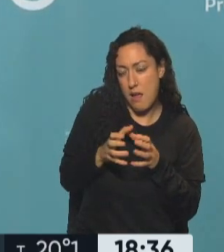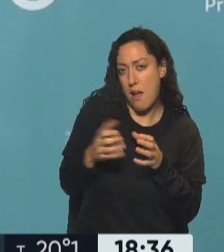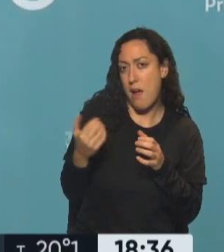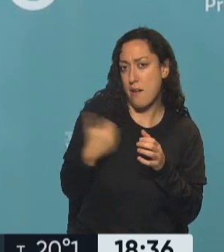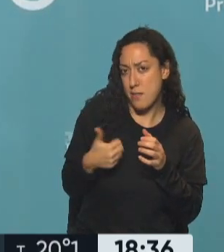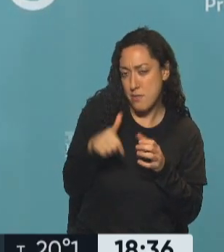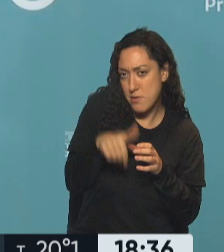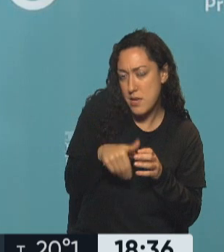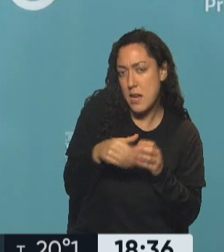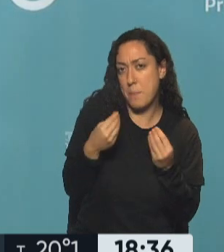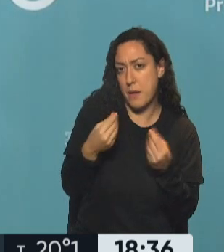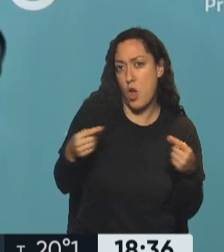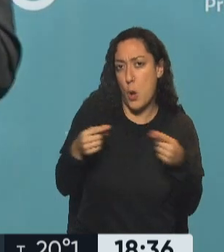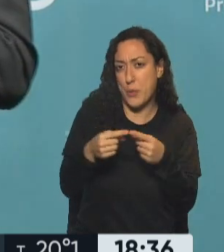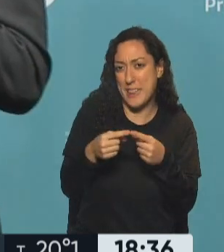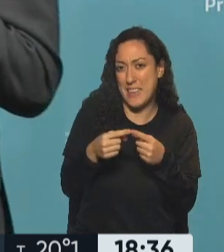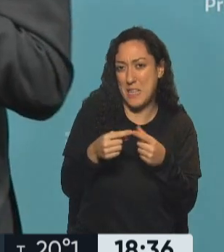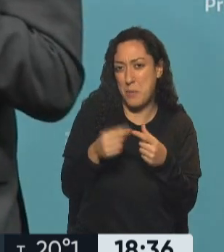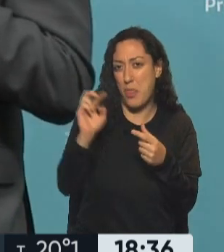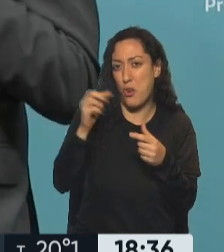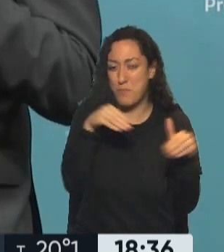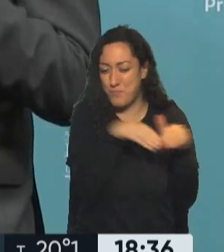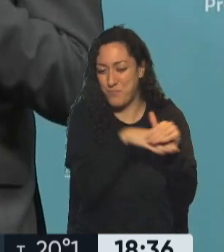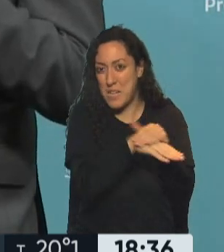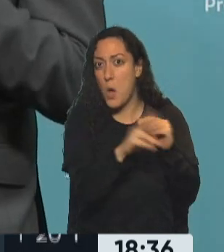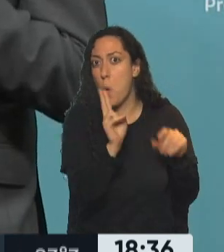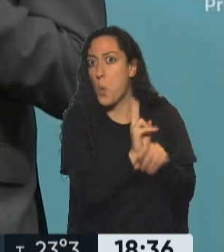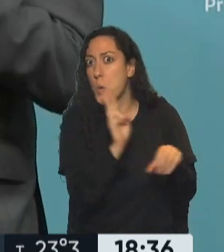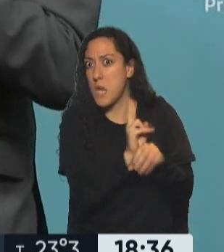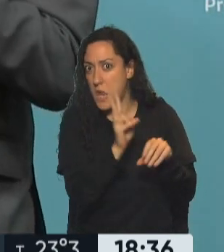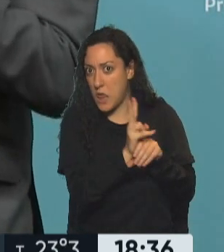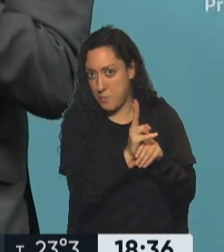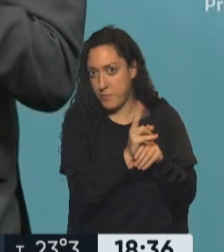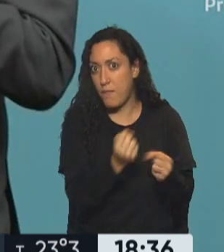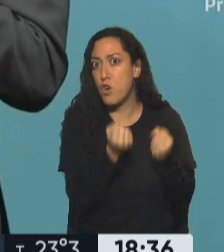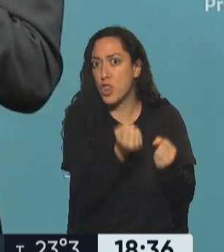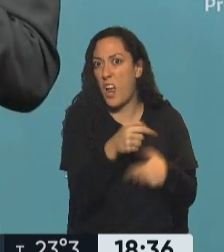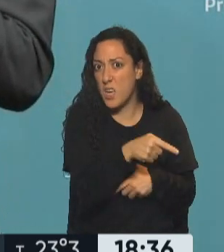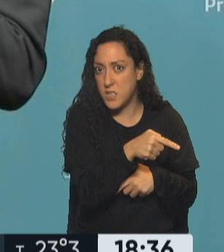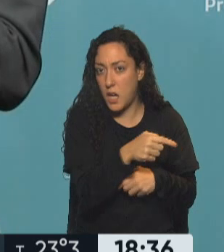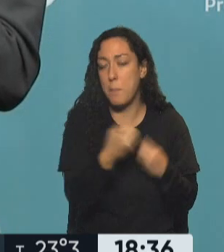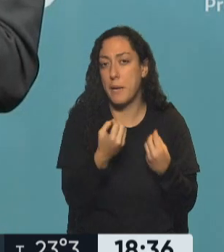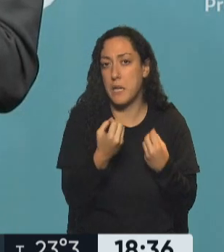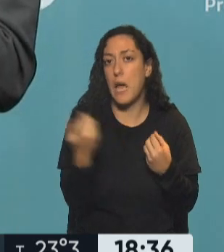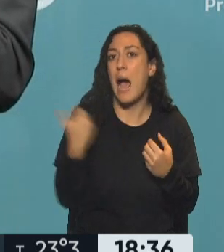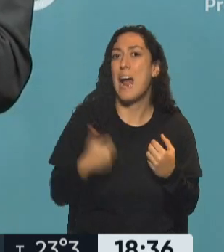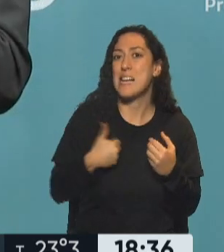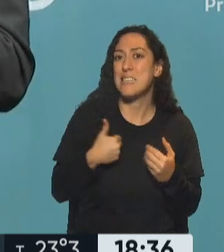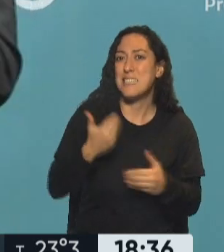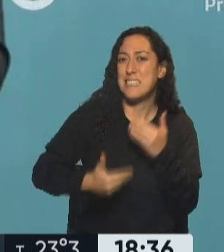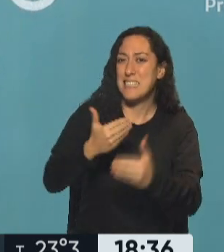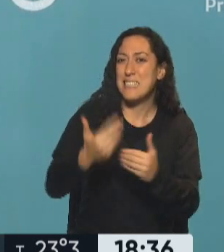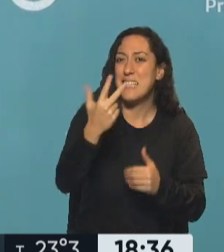de poder fortalecer la acumulación de reservas y que así la Argentina pueda continuar creciendo, encadene 3